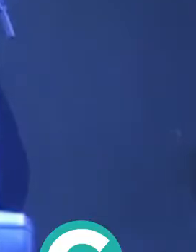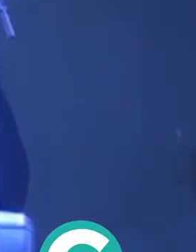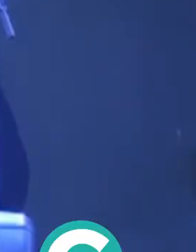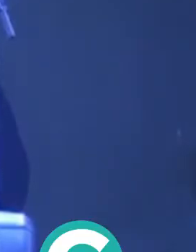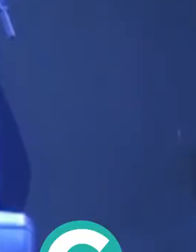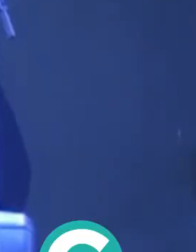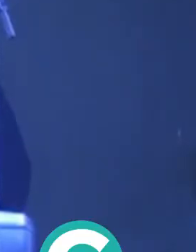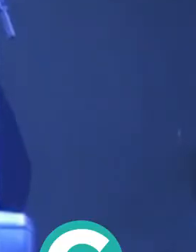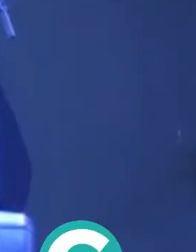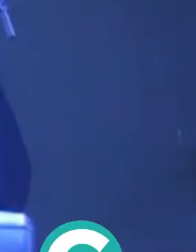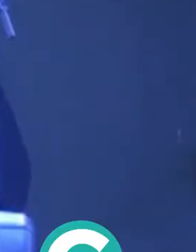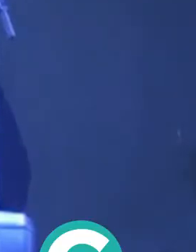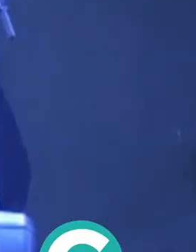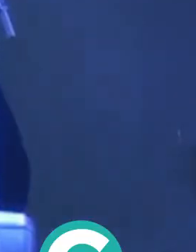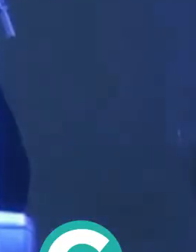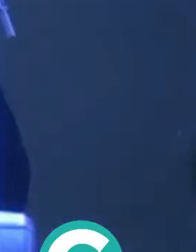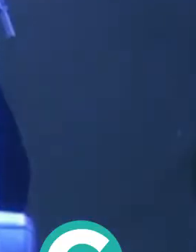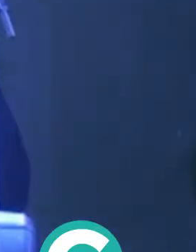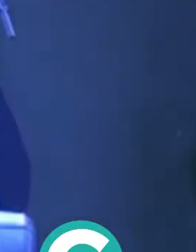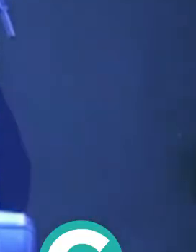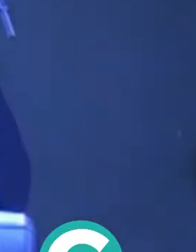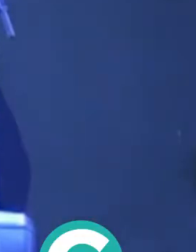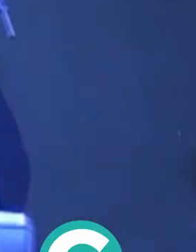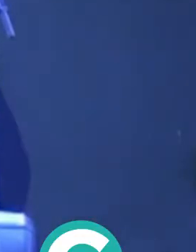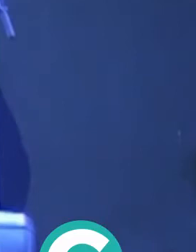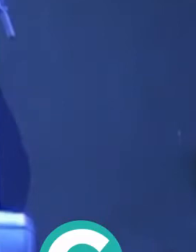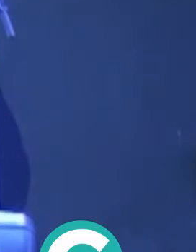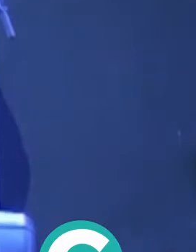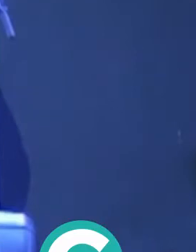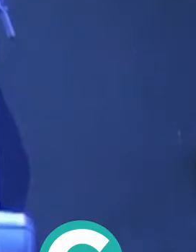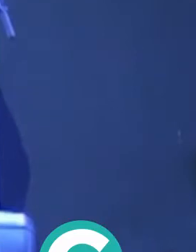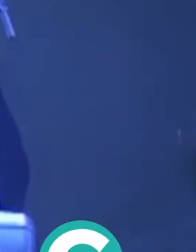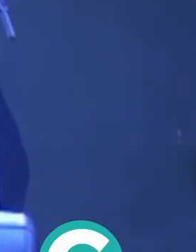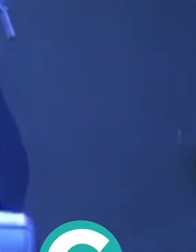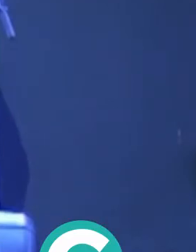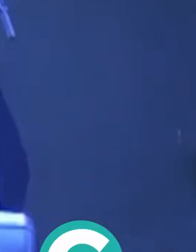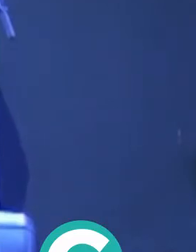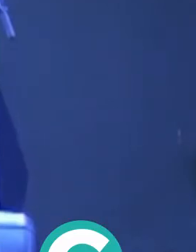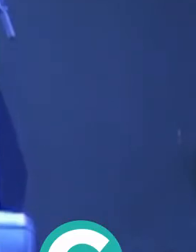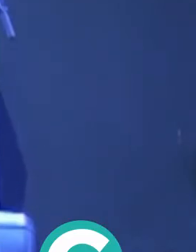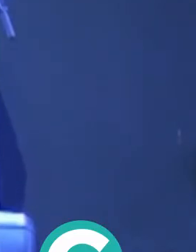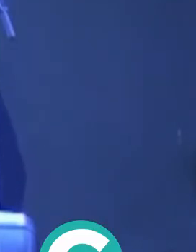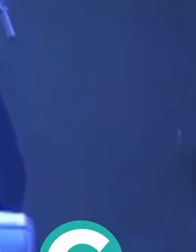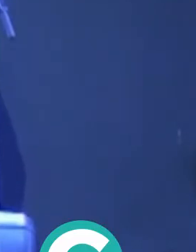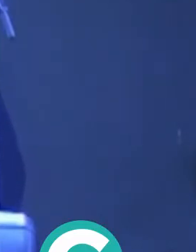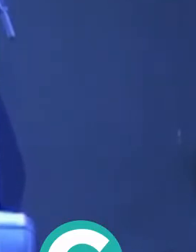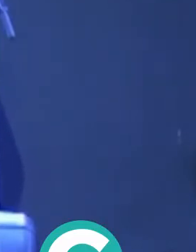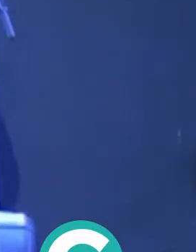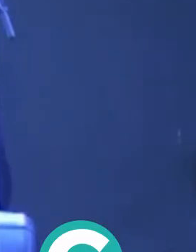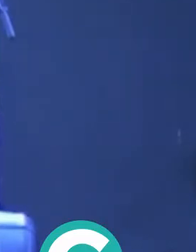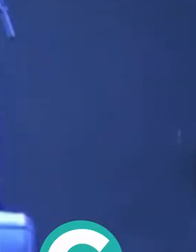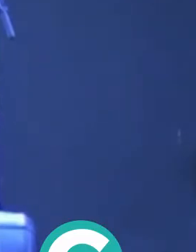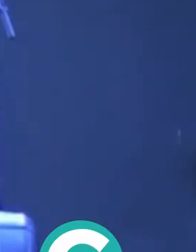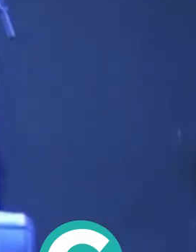Es que sufra de locura, pero a veces me dan brote y me entran ganas de gritar.